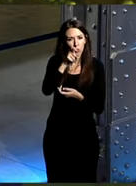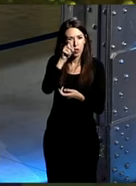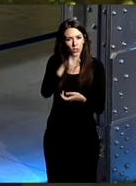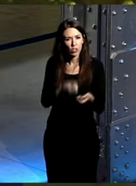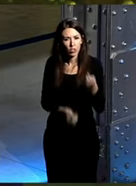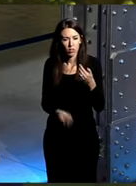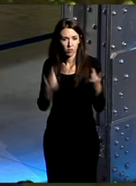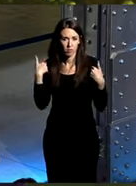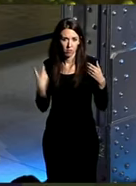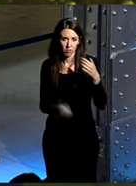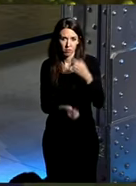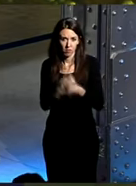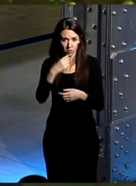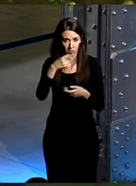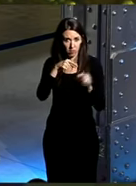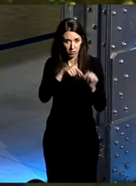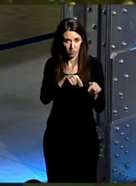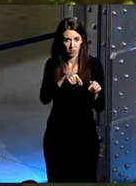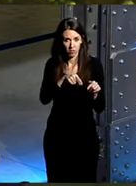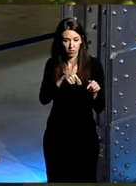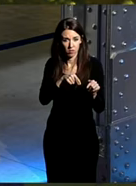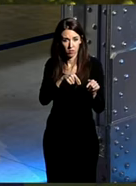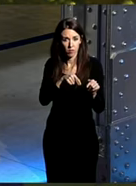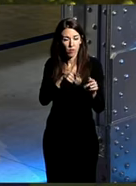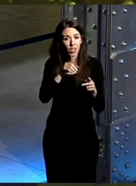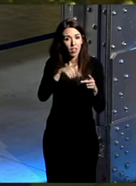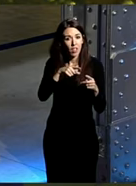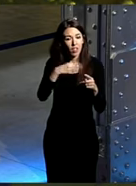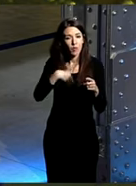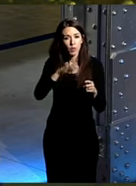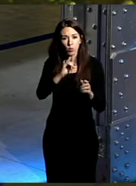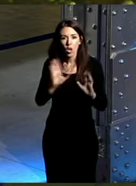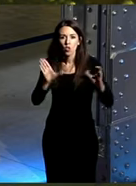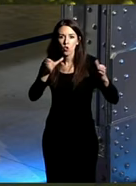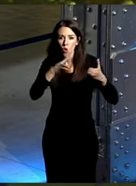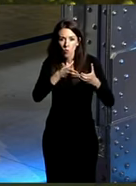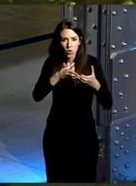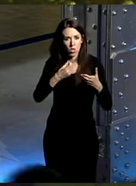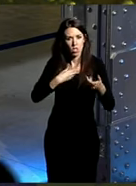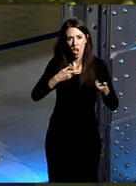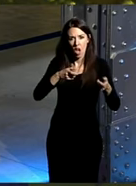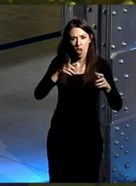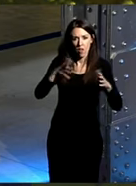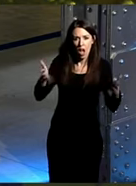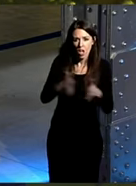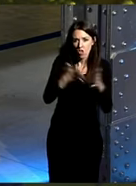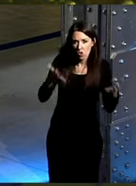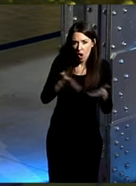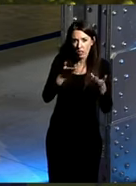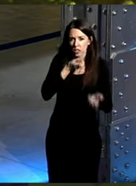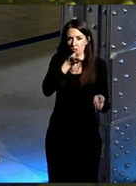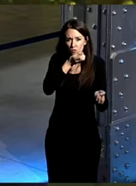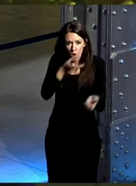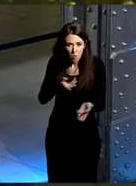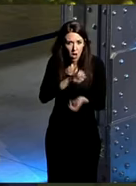están creando MOOCs, que hay una comunidad y hay coaching y hay formación y hay